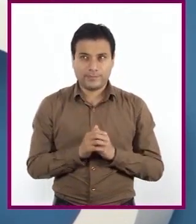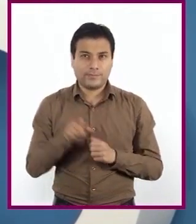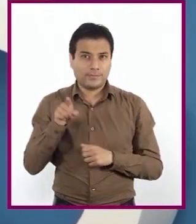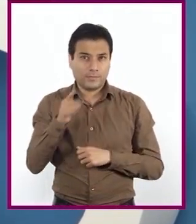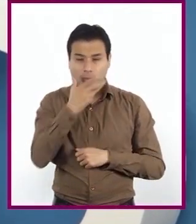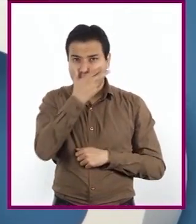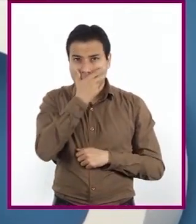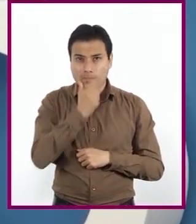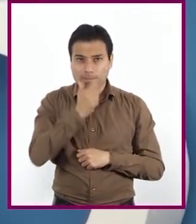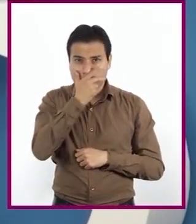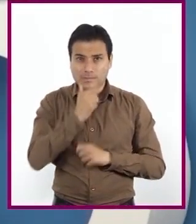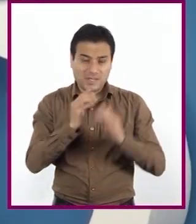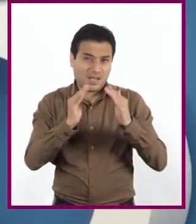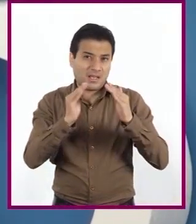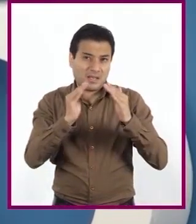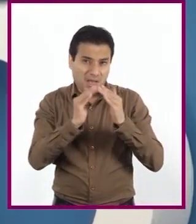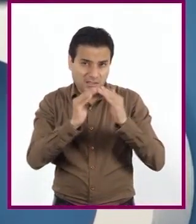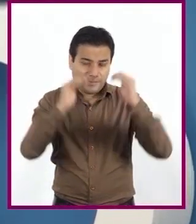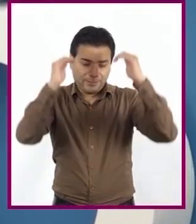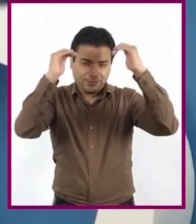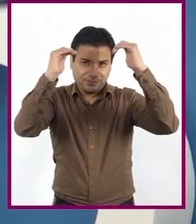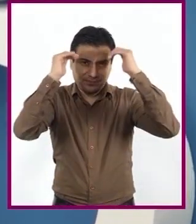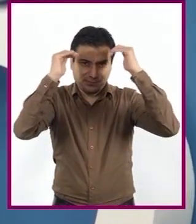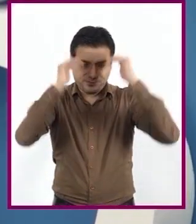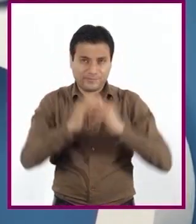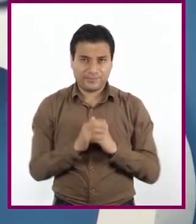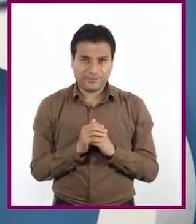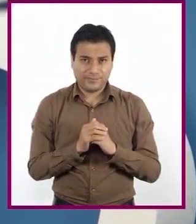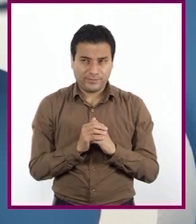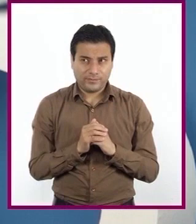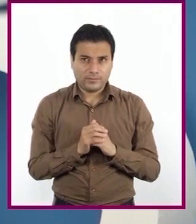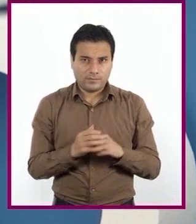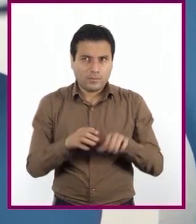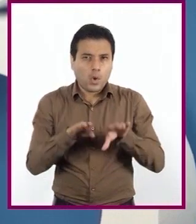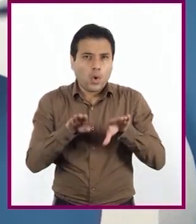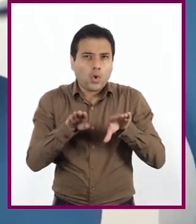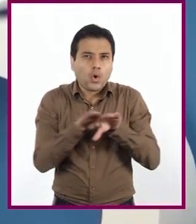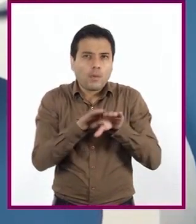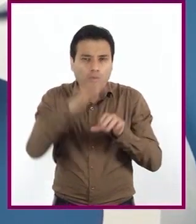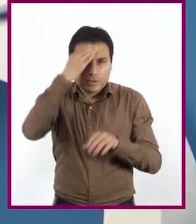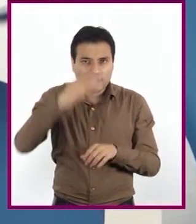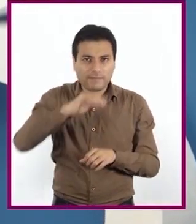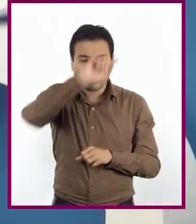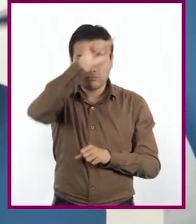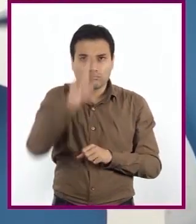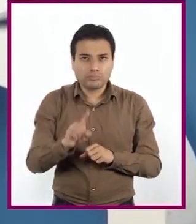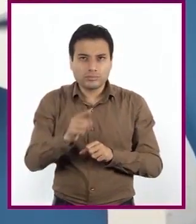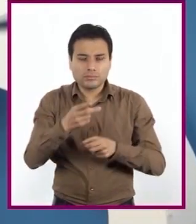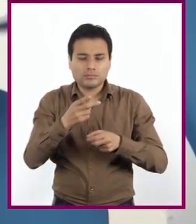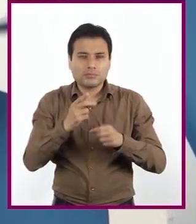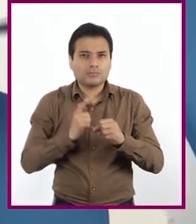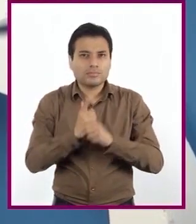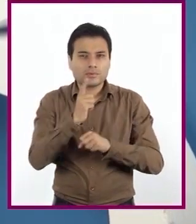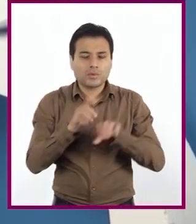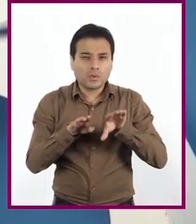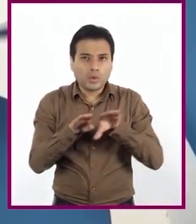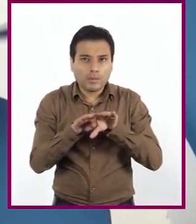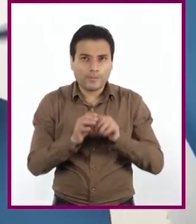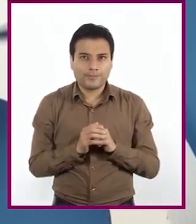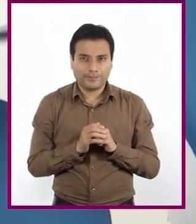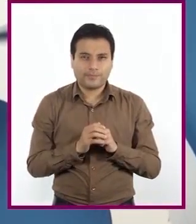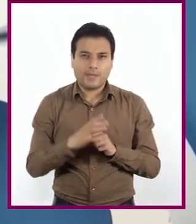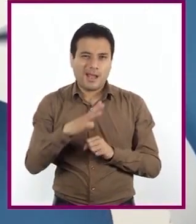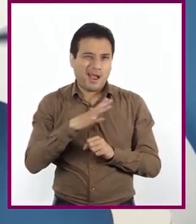casa o de una bodega y que el dispositivo para comprobar el origen eléctrico del rayo era más complejo de lo que se ve en la